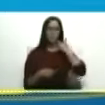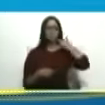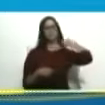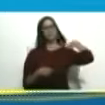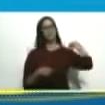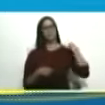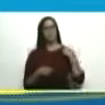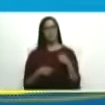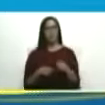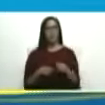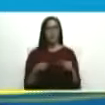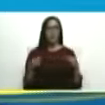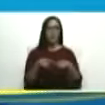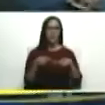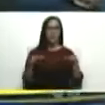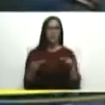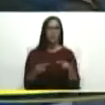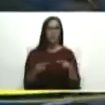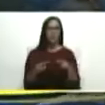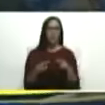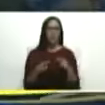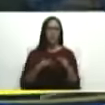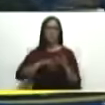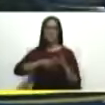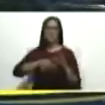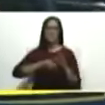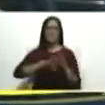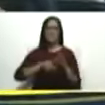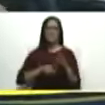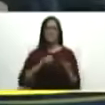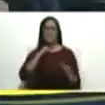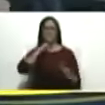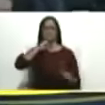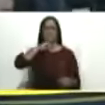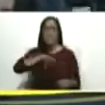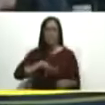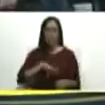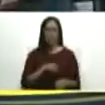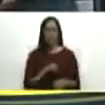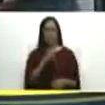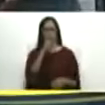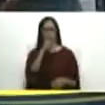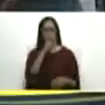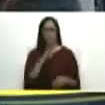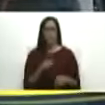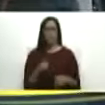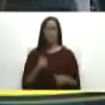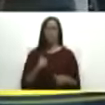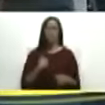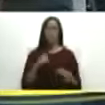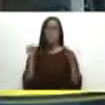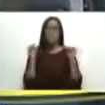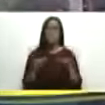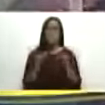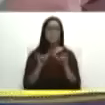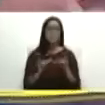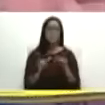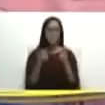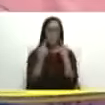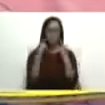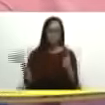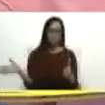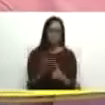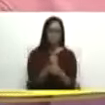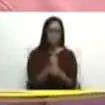una trama de corrupción asquerosa y brutal, que yo mismo la detecté, la